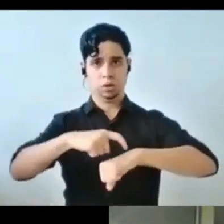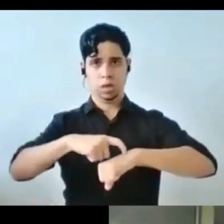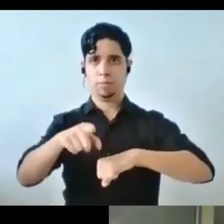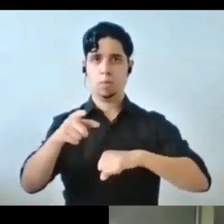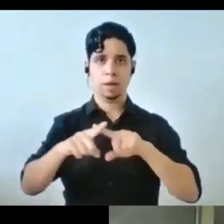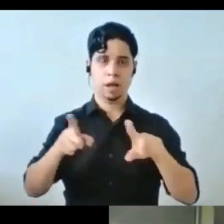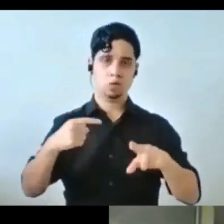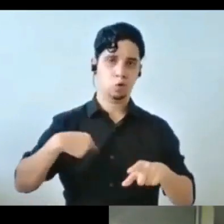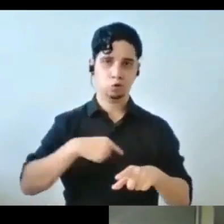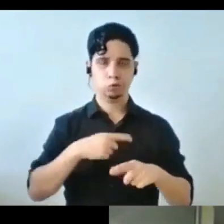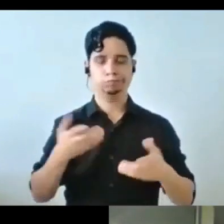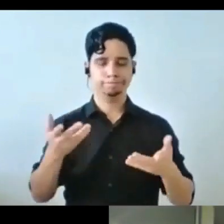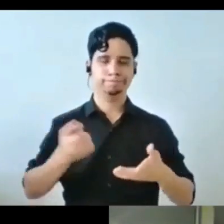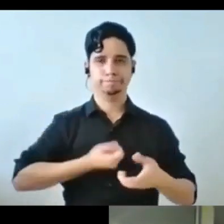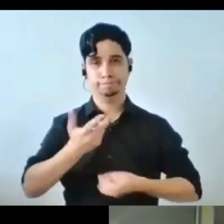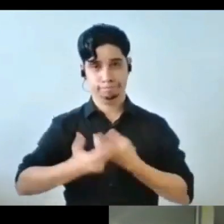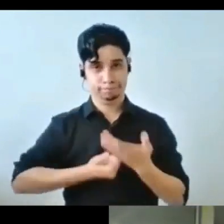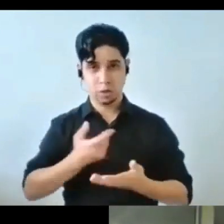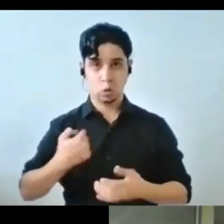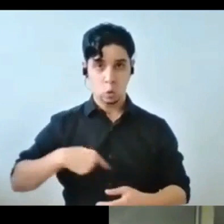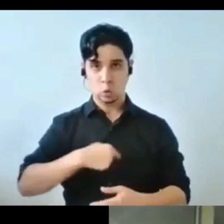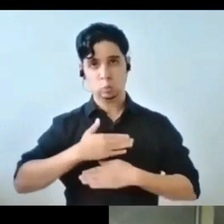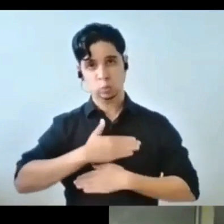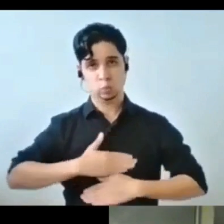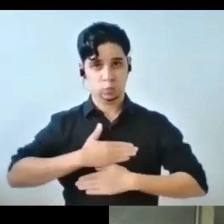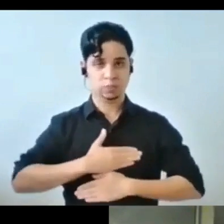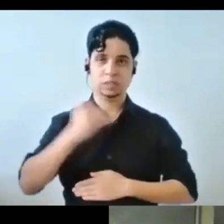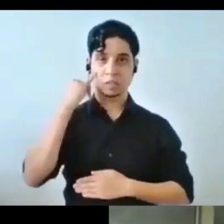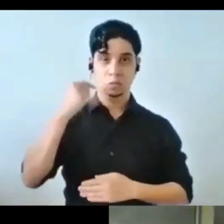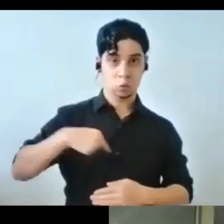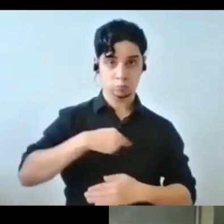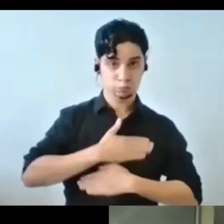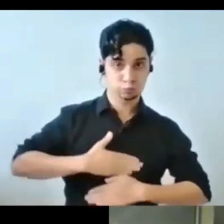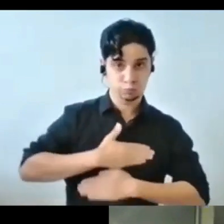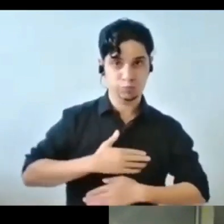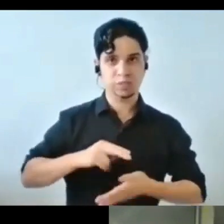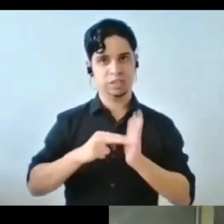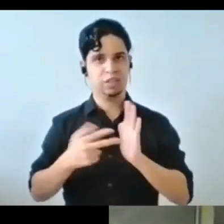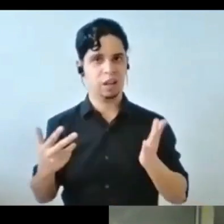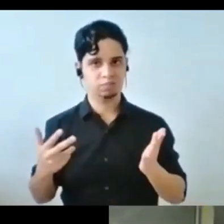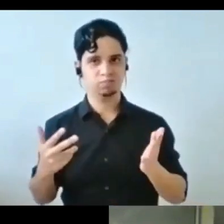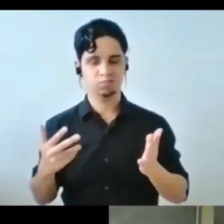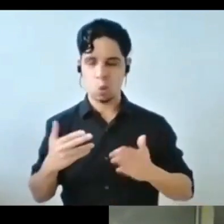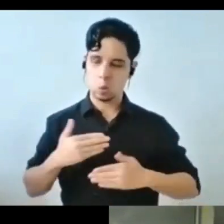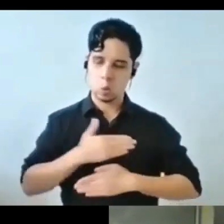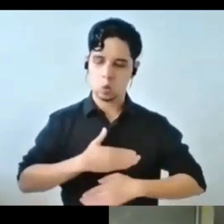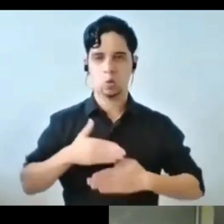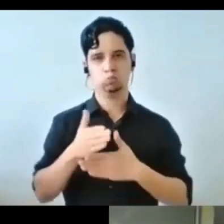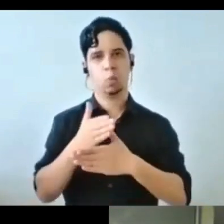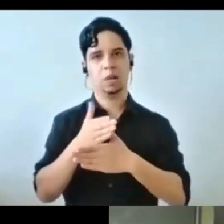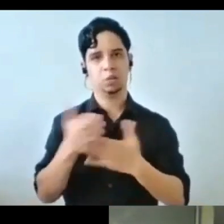sosiego y nosotros nos lo gozamos, así que si nos lo gozamos nosotros, es como un gozo compartido.